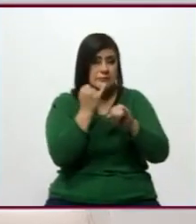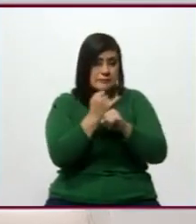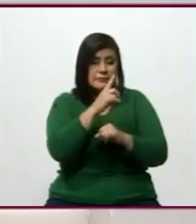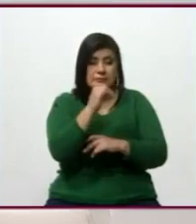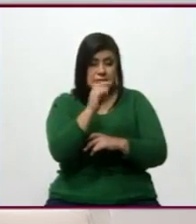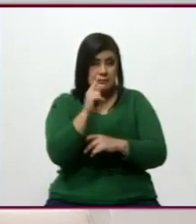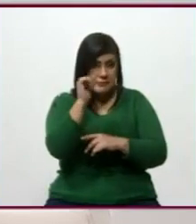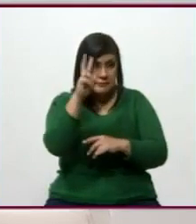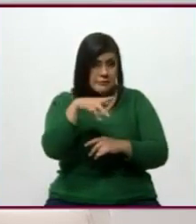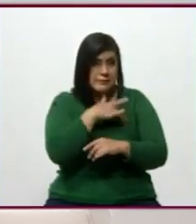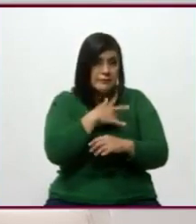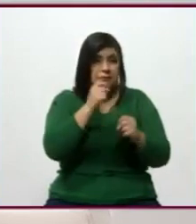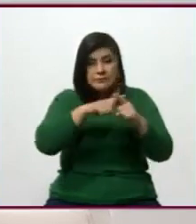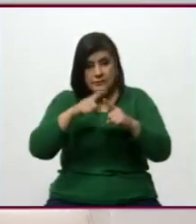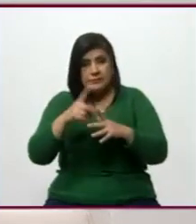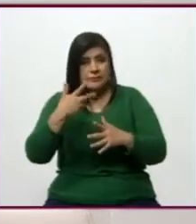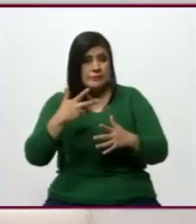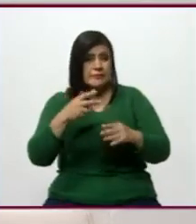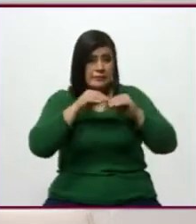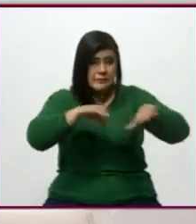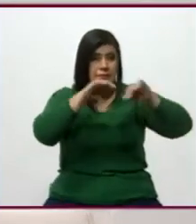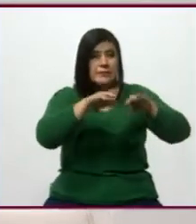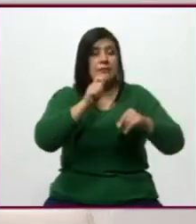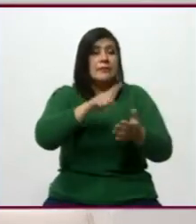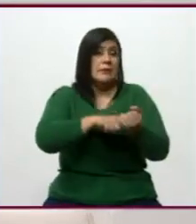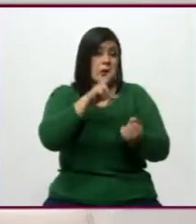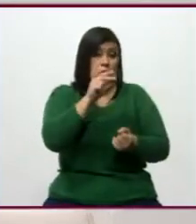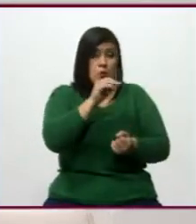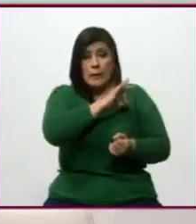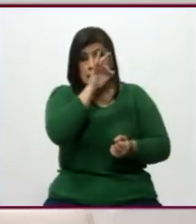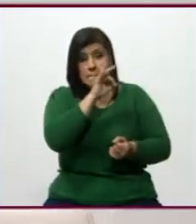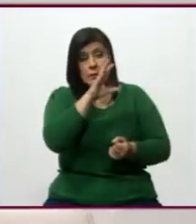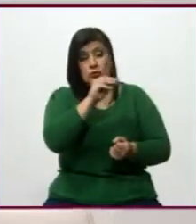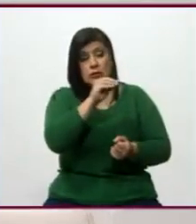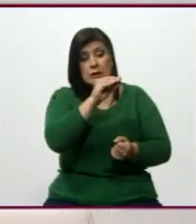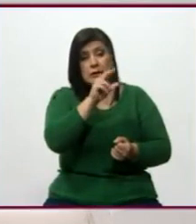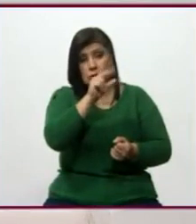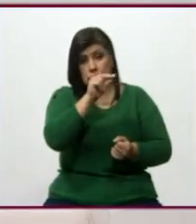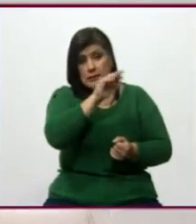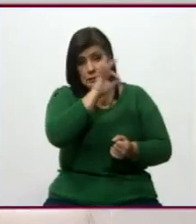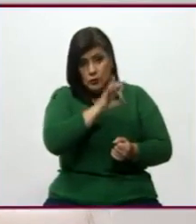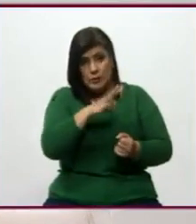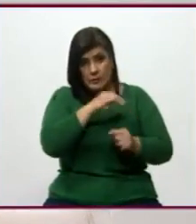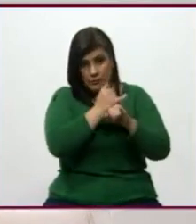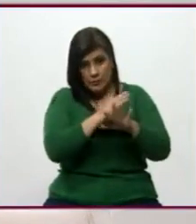las agencias tienen más importancia que nunca que nunca el 80 por ciento de la información